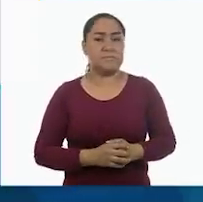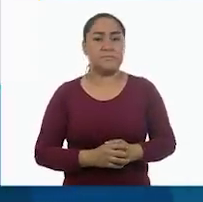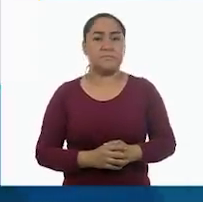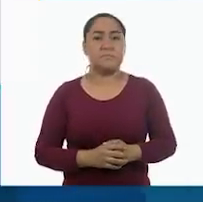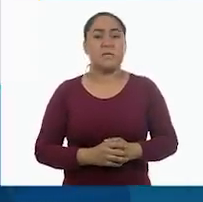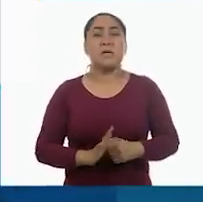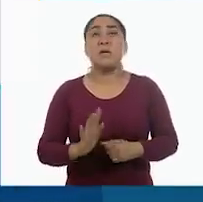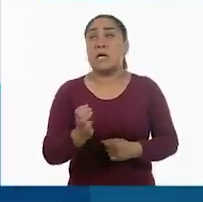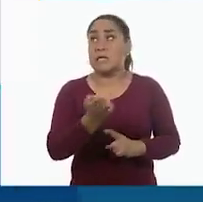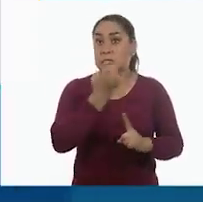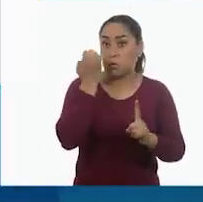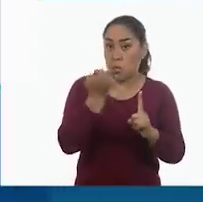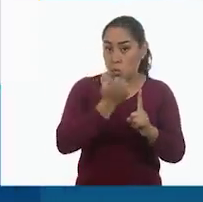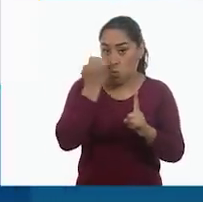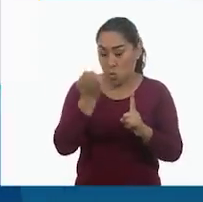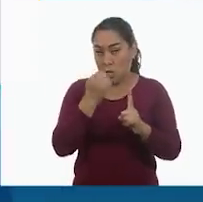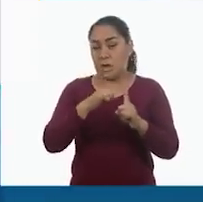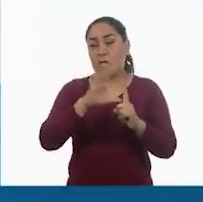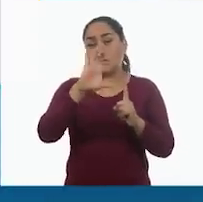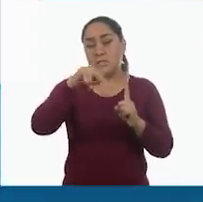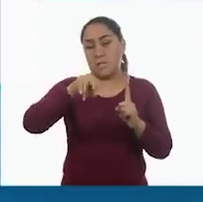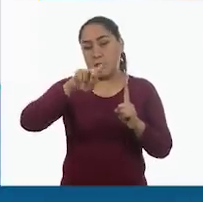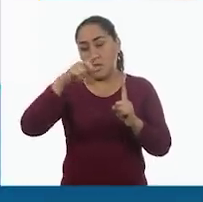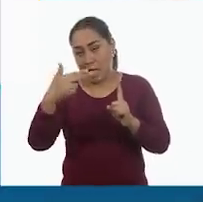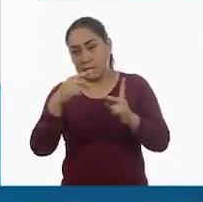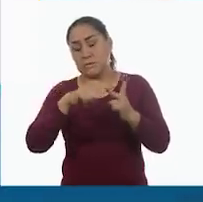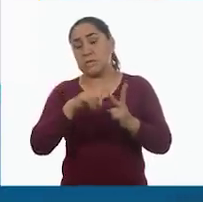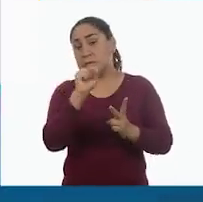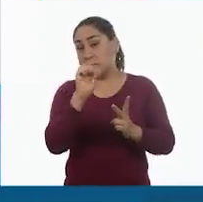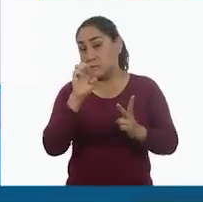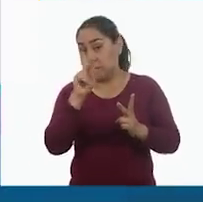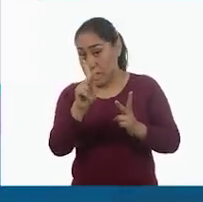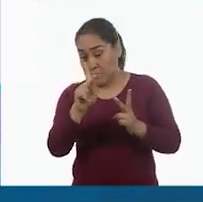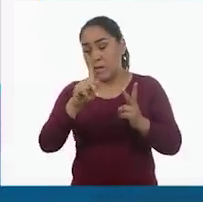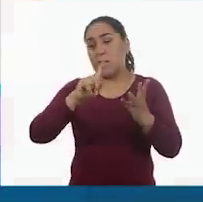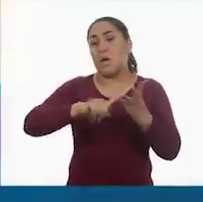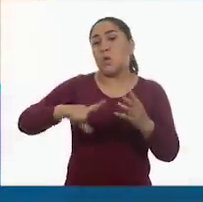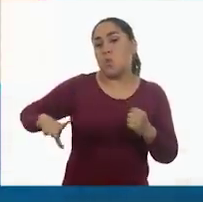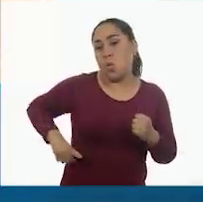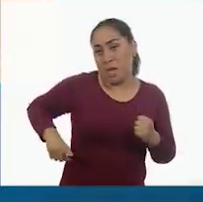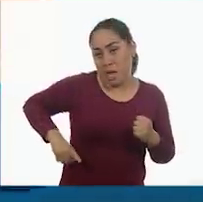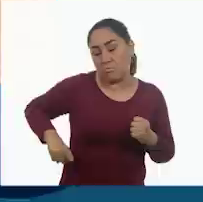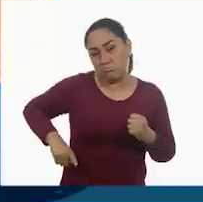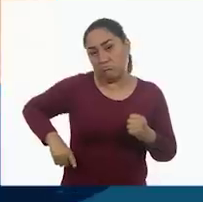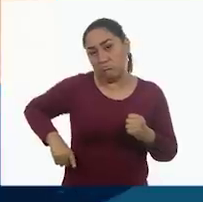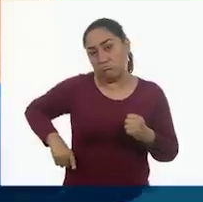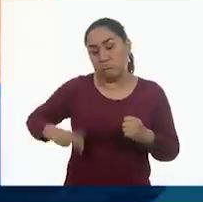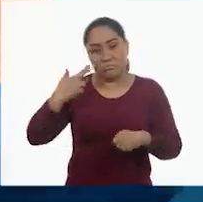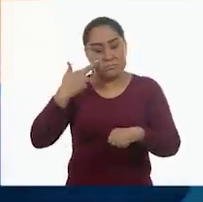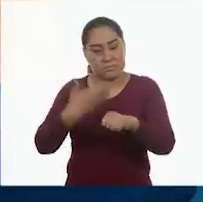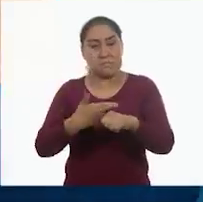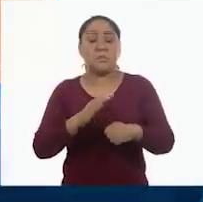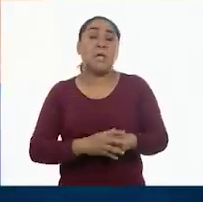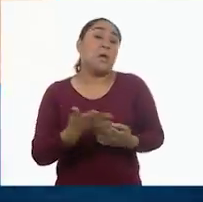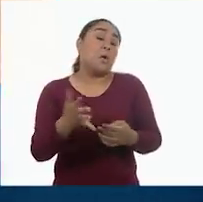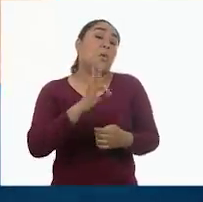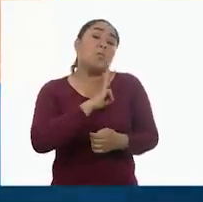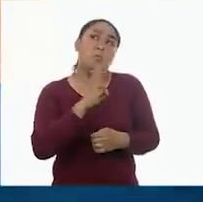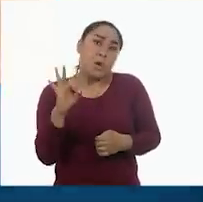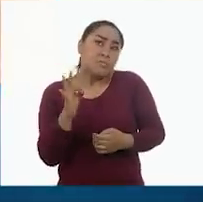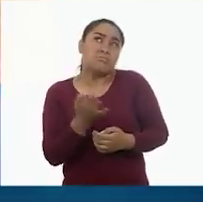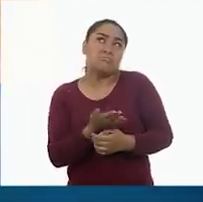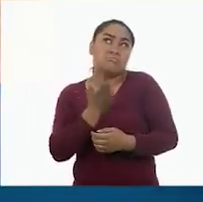La escuela, la CNDH, la SEP, el gobierno y mis profesores. Puedo solicitar